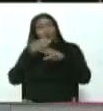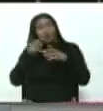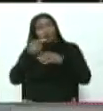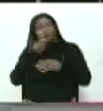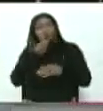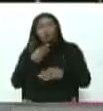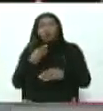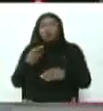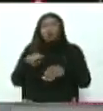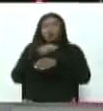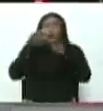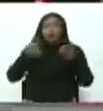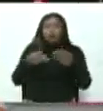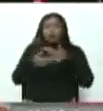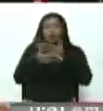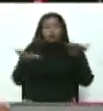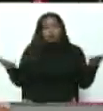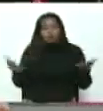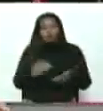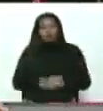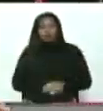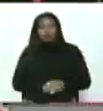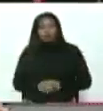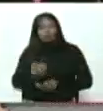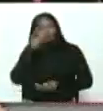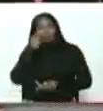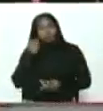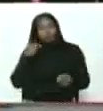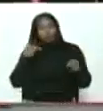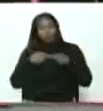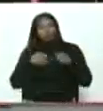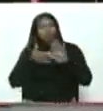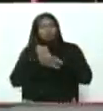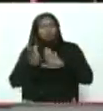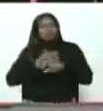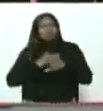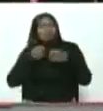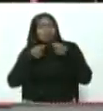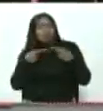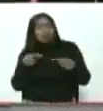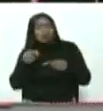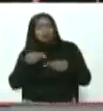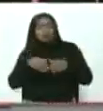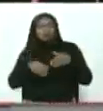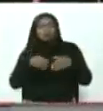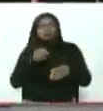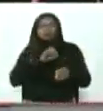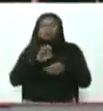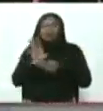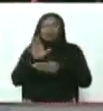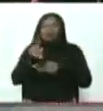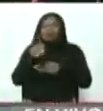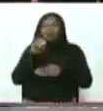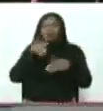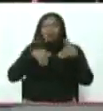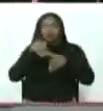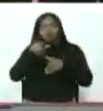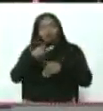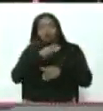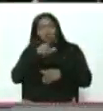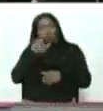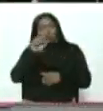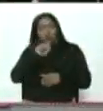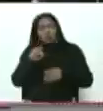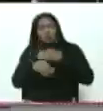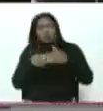buen gobernador para todos y para todas. Entonces, ¿para qué va a perder a votar su voto? Vote de una vez por Luis José,